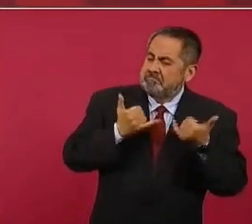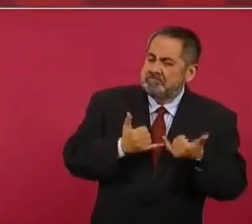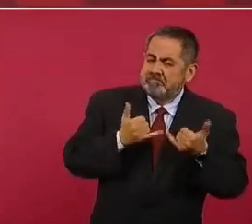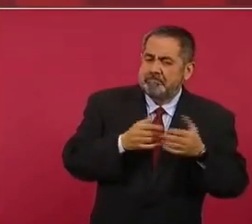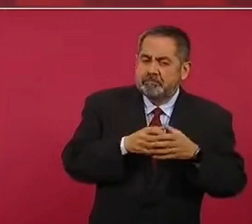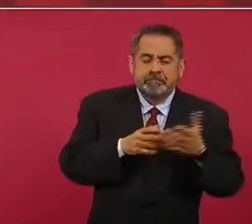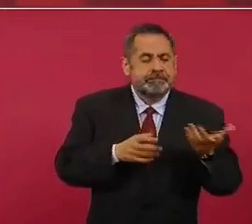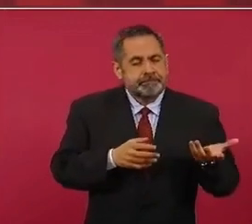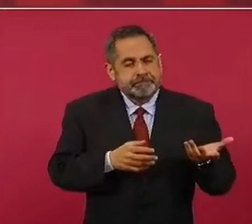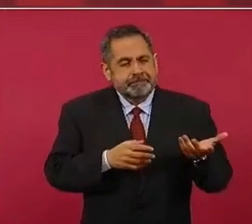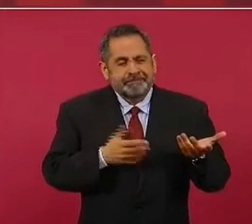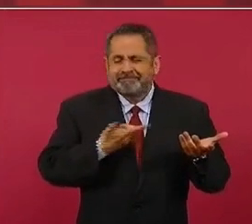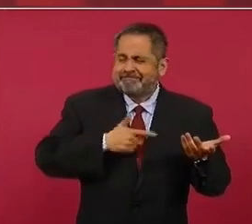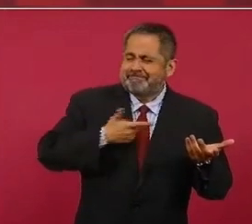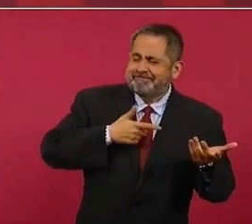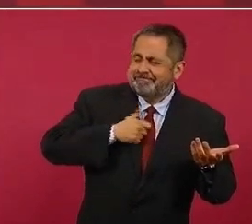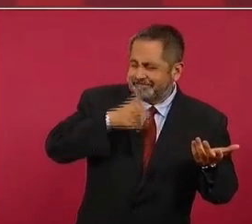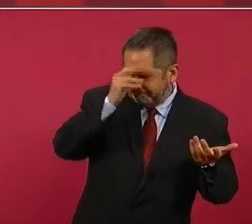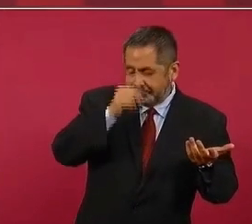los inconformes,